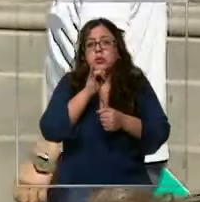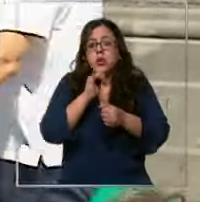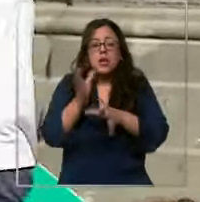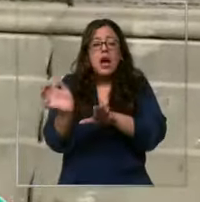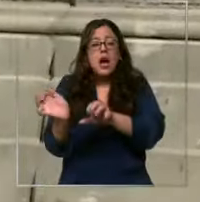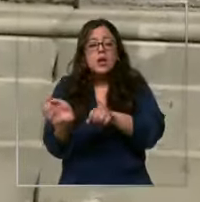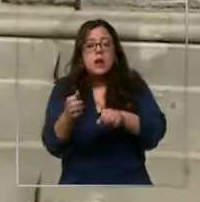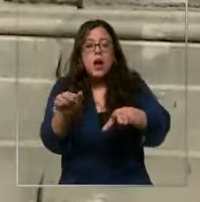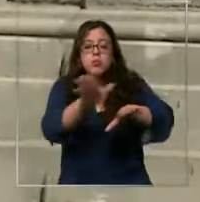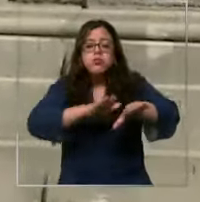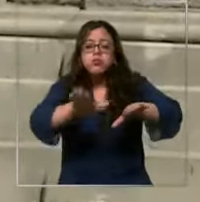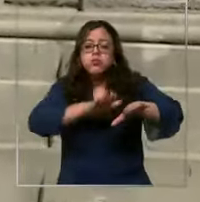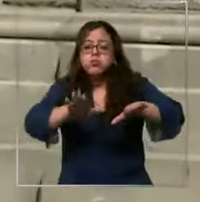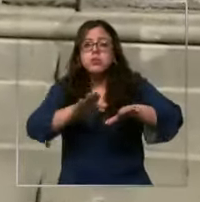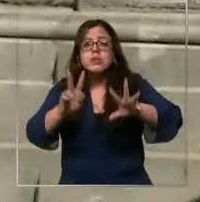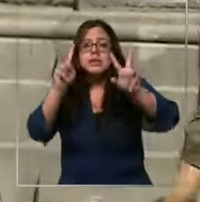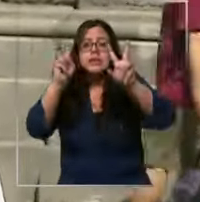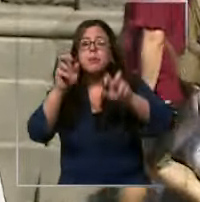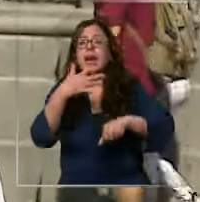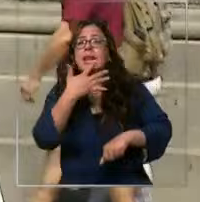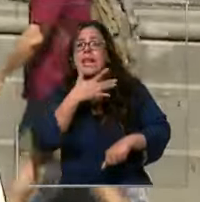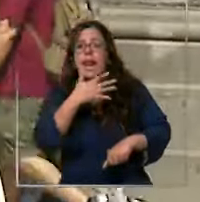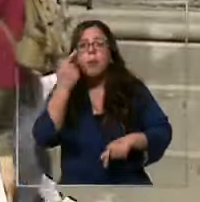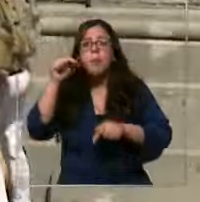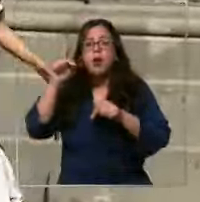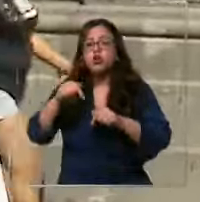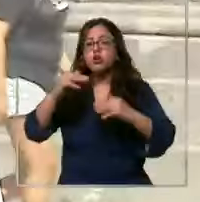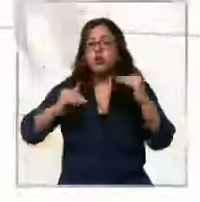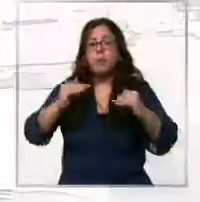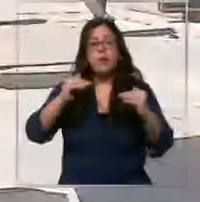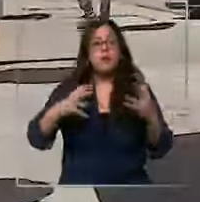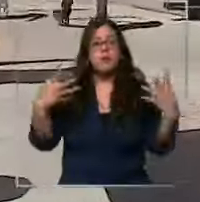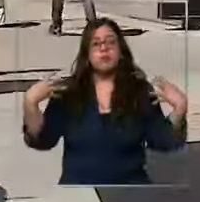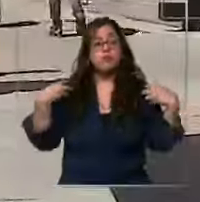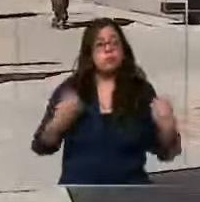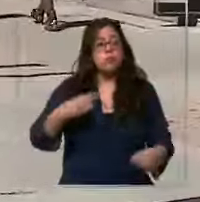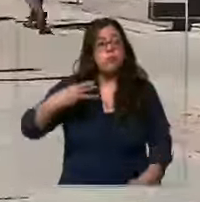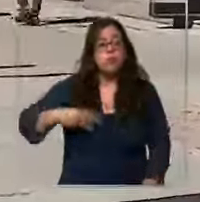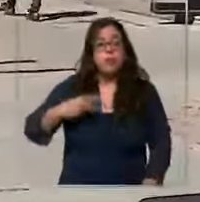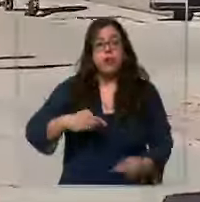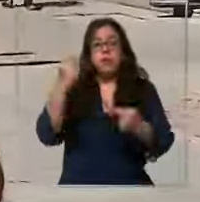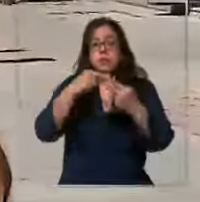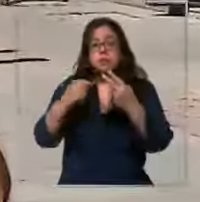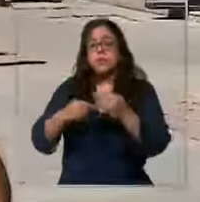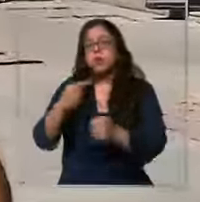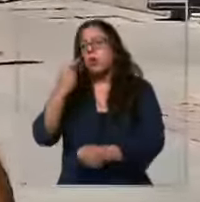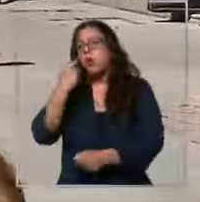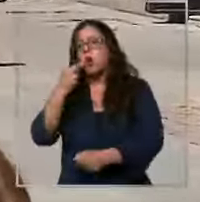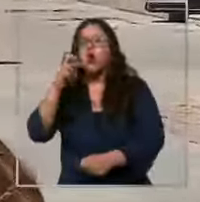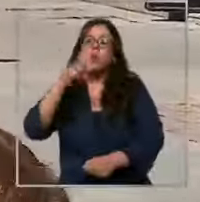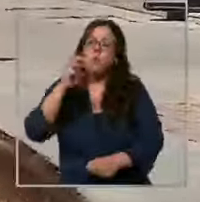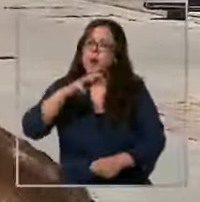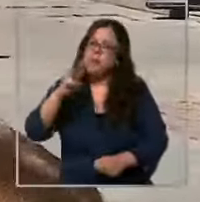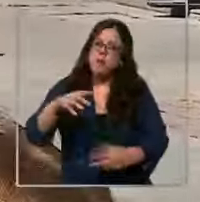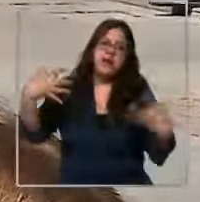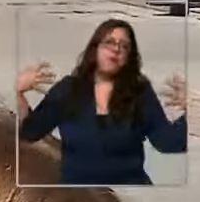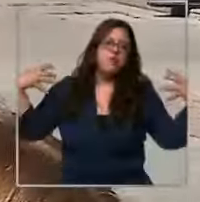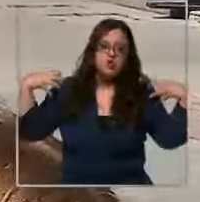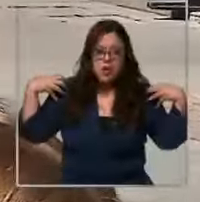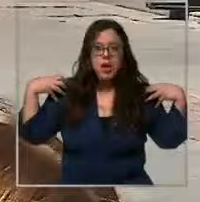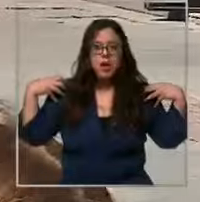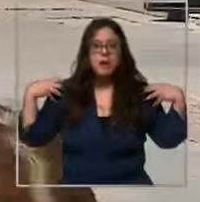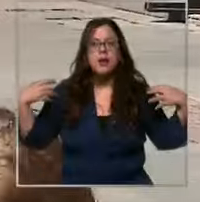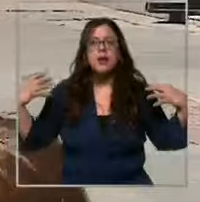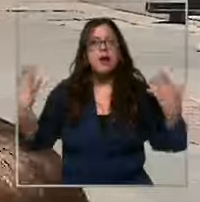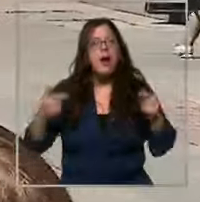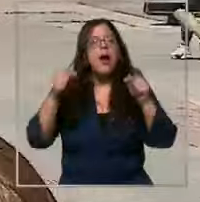último. Pero eso es que corresponde a cada municipalidad. O sea. Pero siempre los papás tienen que estar atrás. O sea,